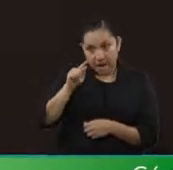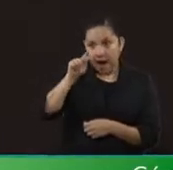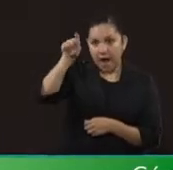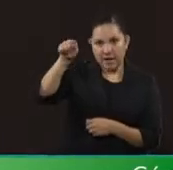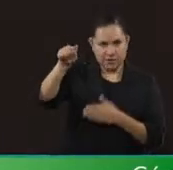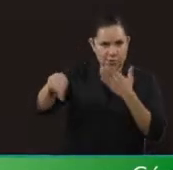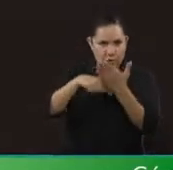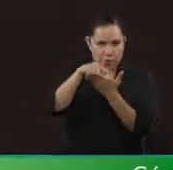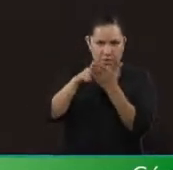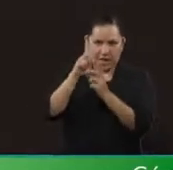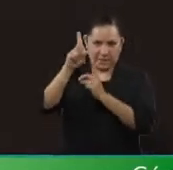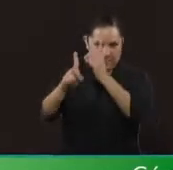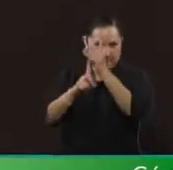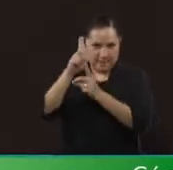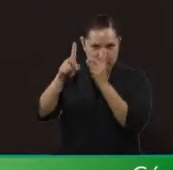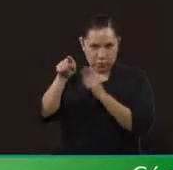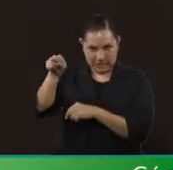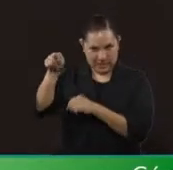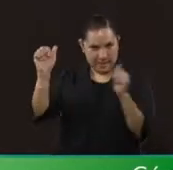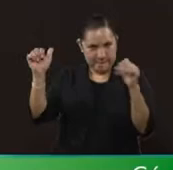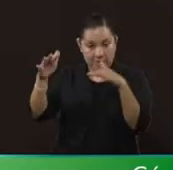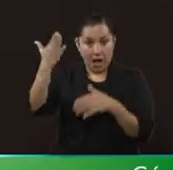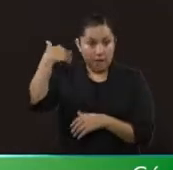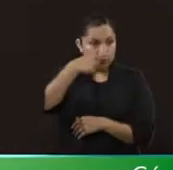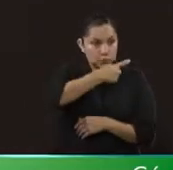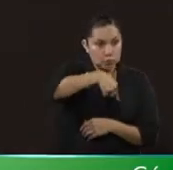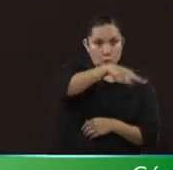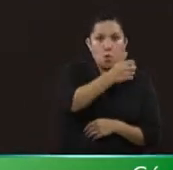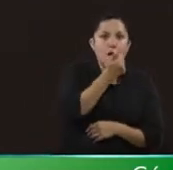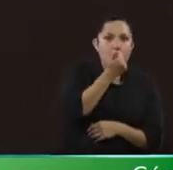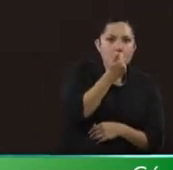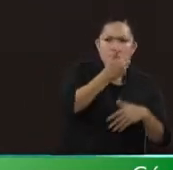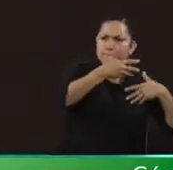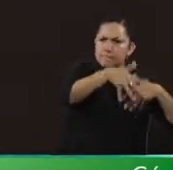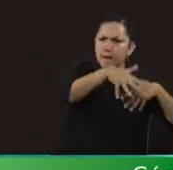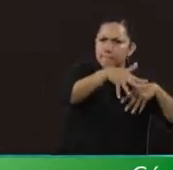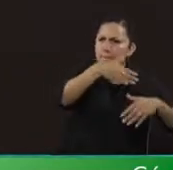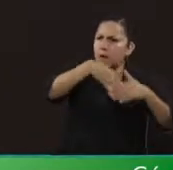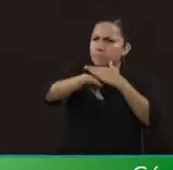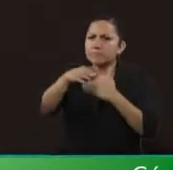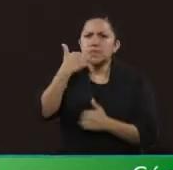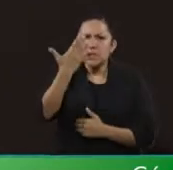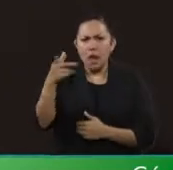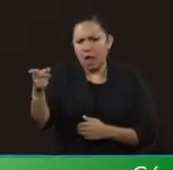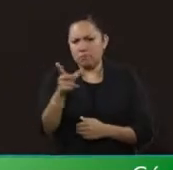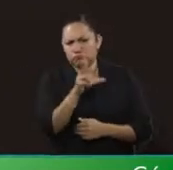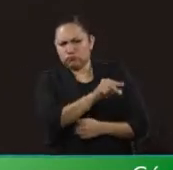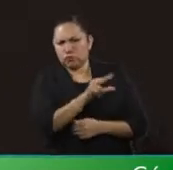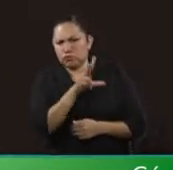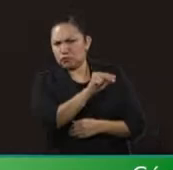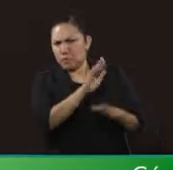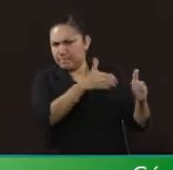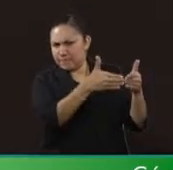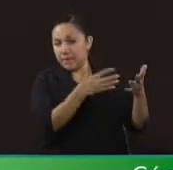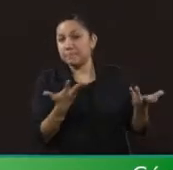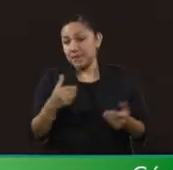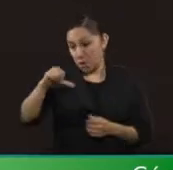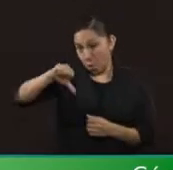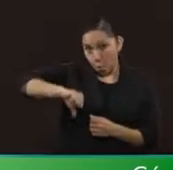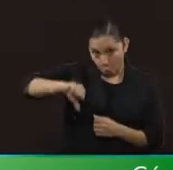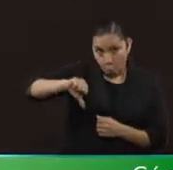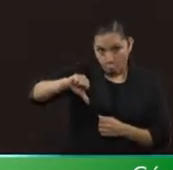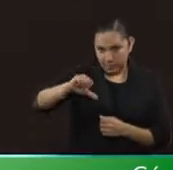estaba impidiendo la entrada de los estudiantes a dialogar con los legisladores hoy a mediodía un grupo de estudiantes